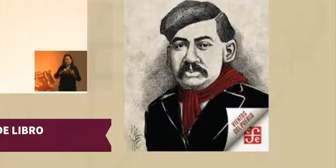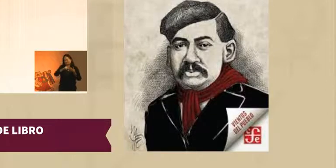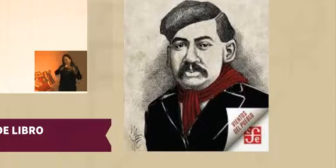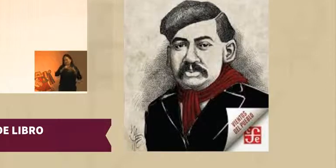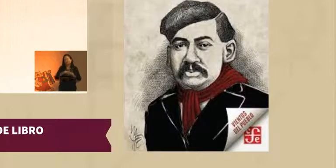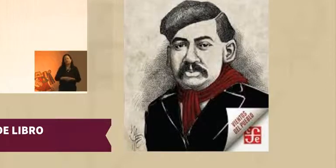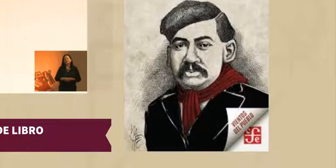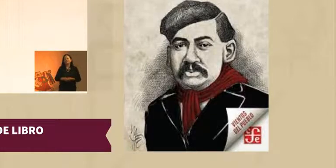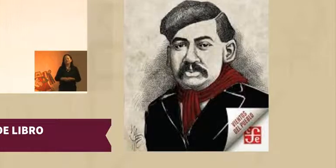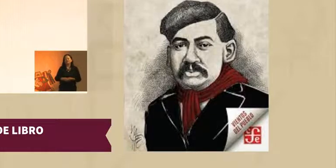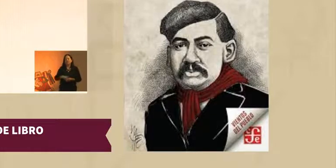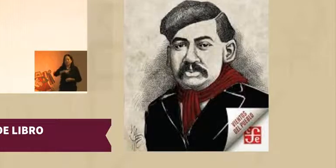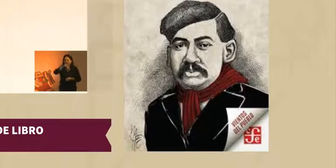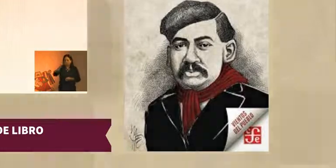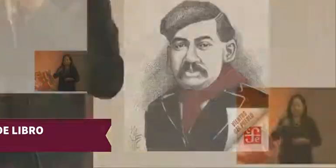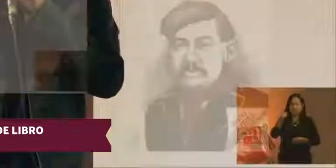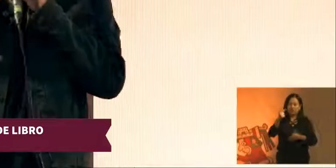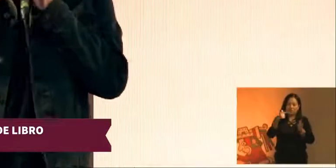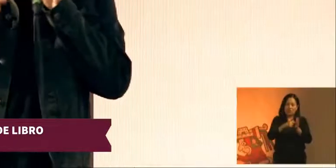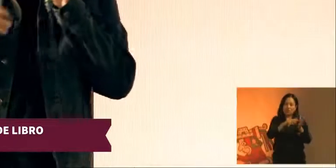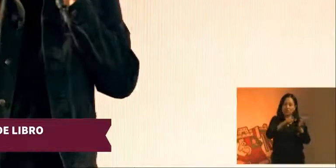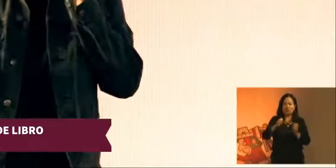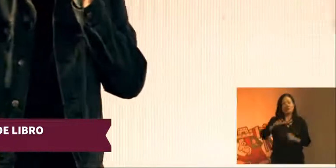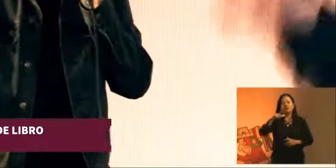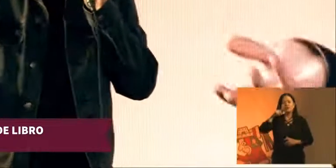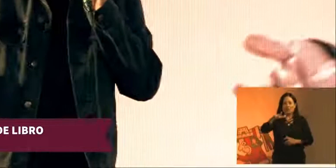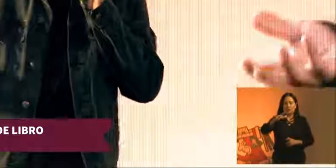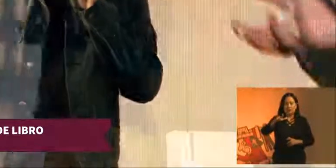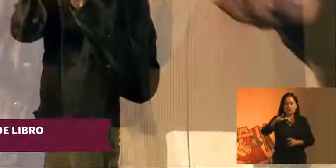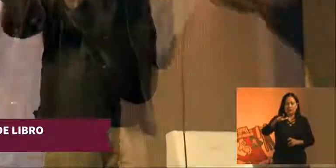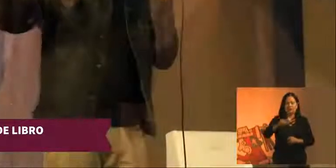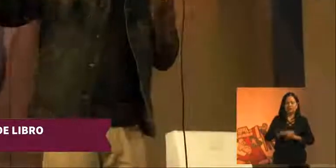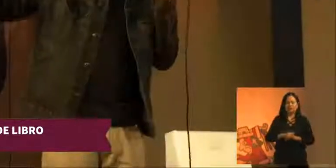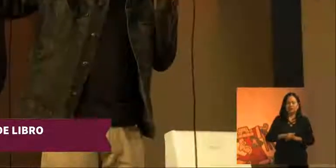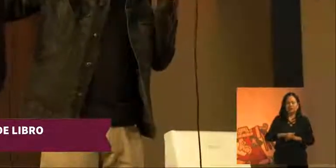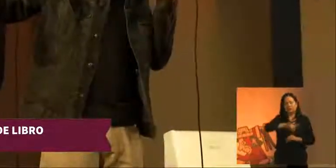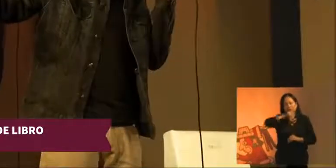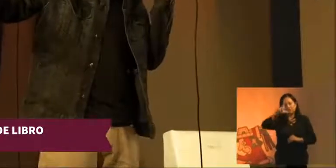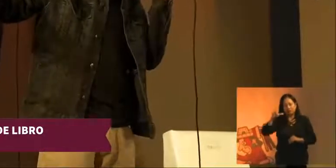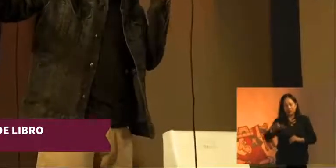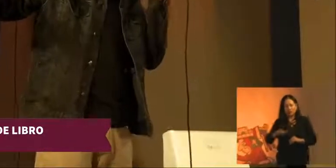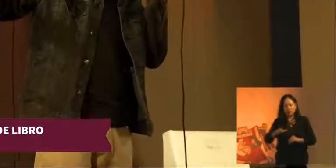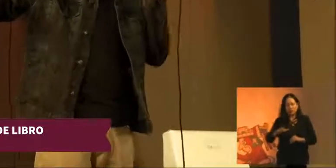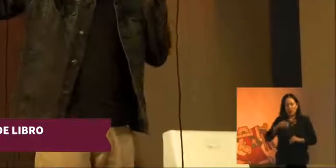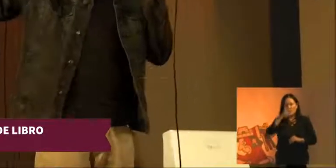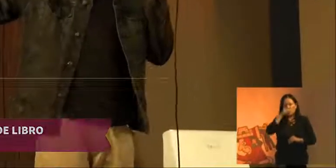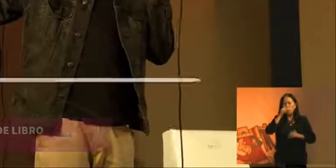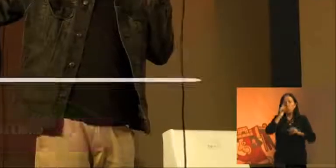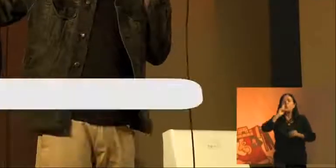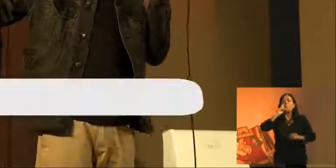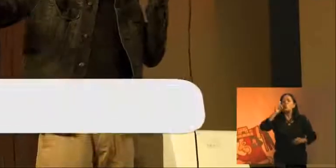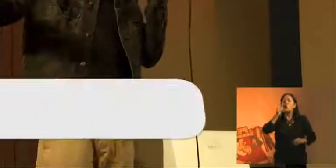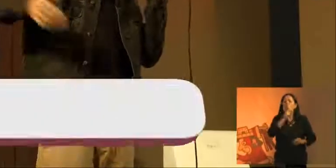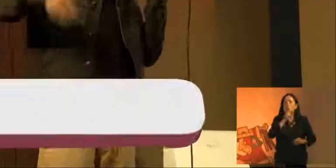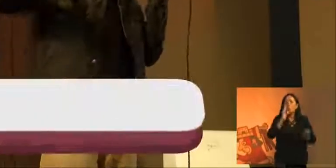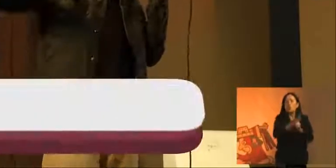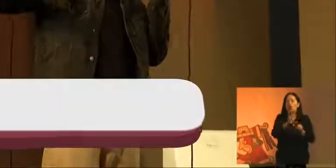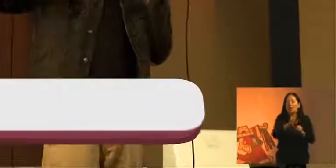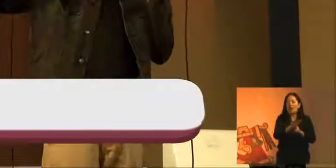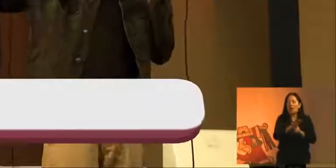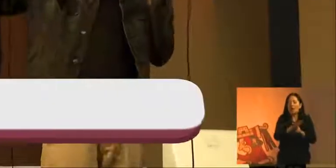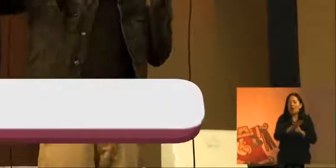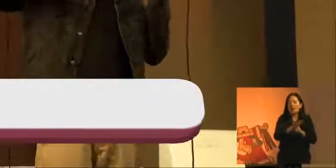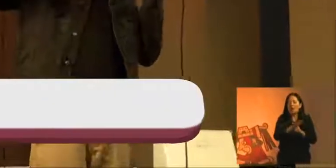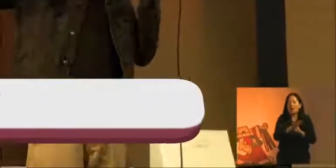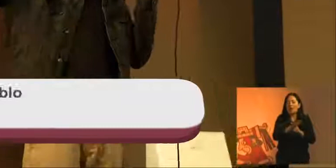en 1917 pasó algo llegaron noticias de algo que había pasado al otro lado del mundo la revolución rusa no la